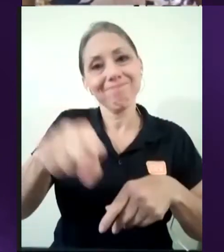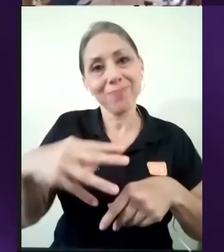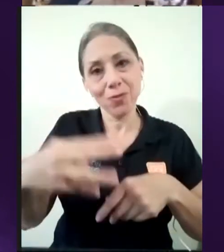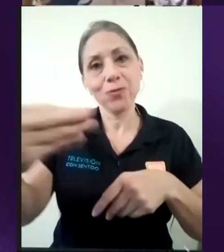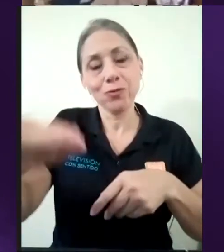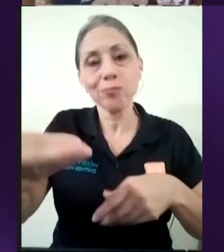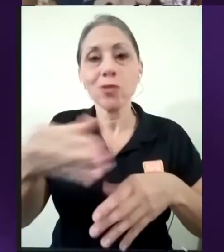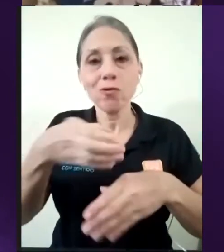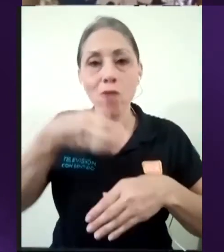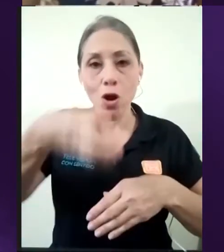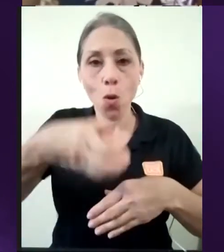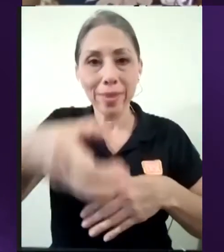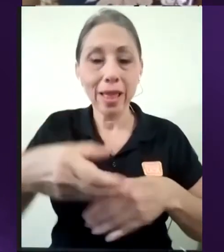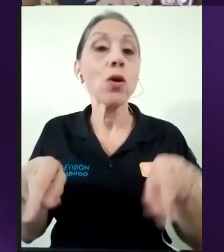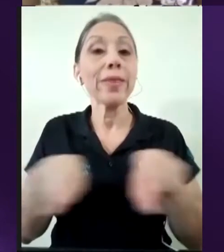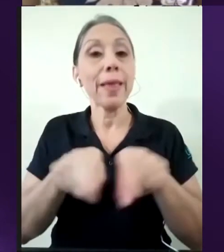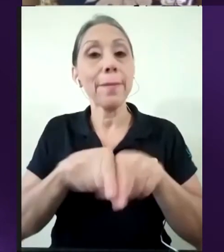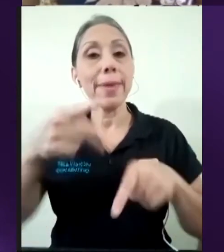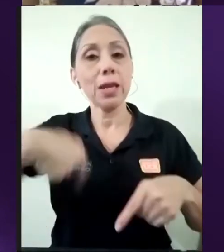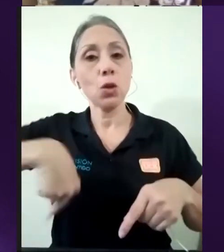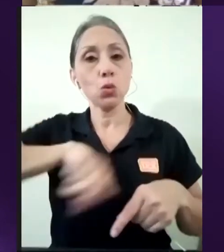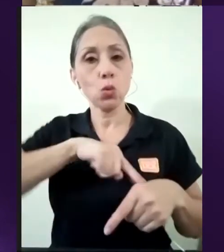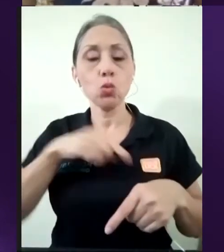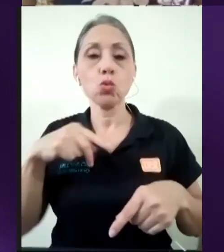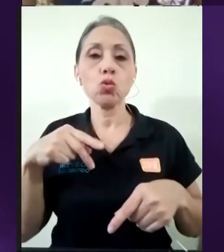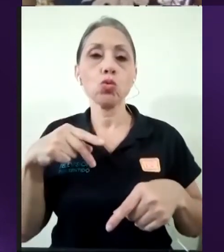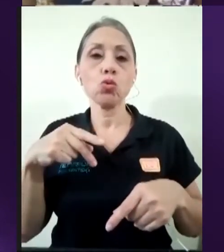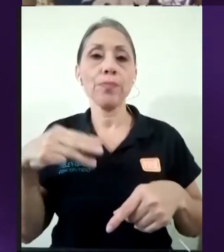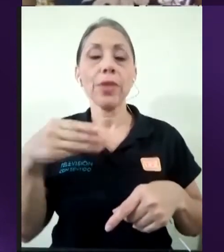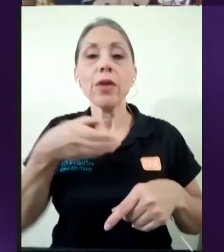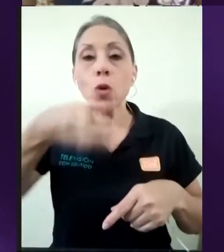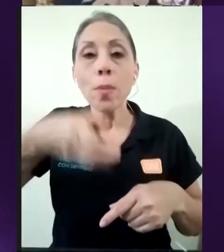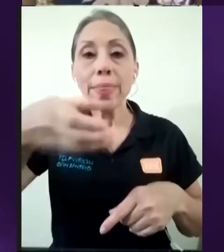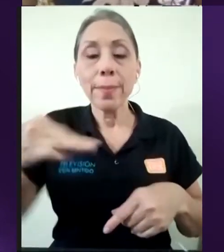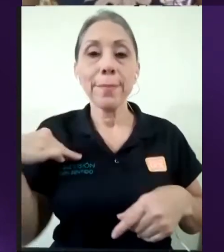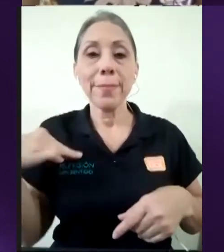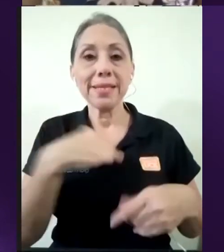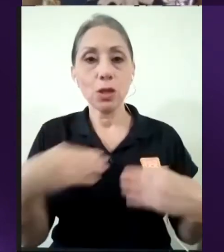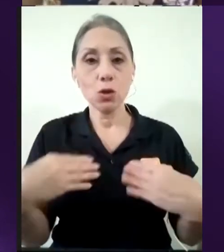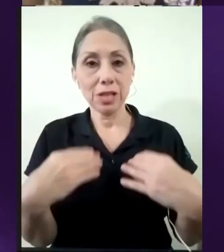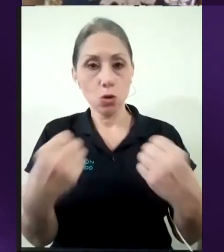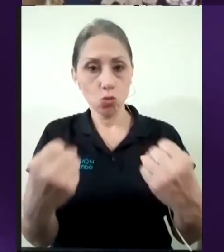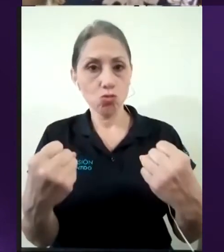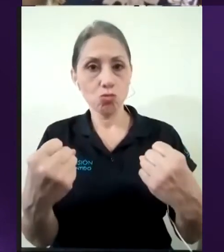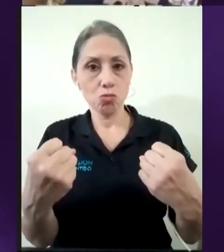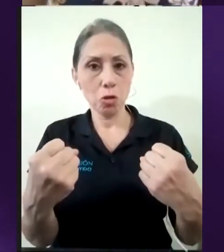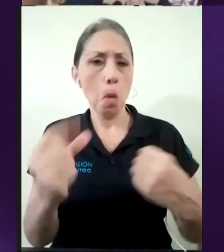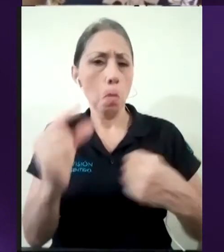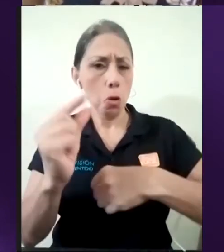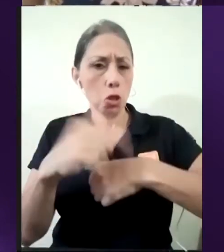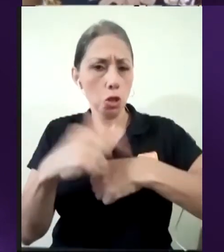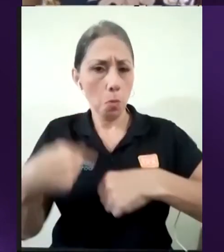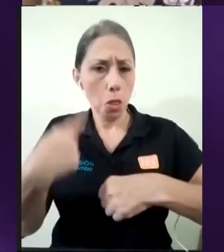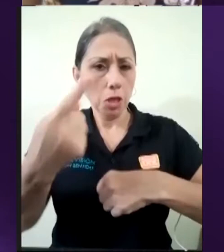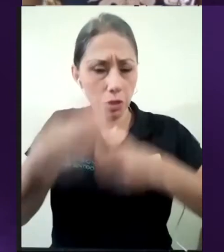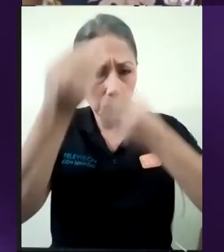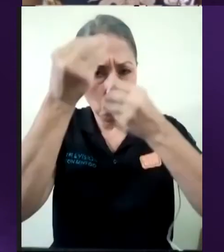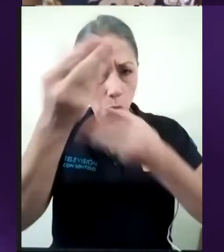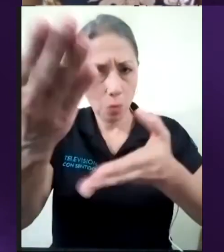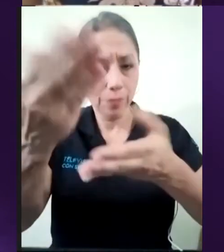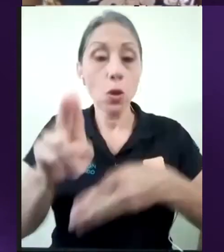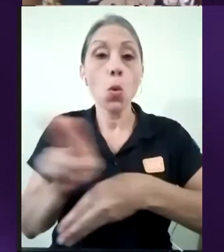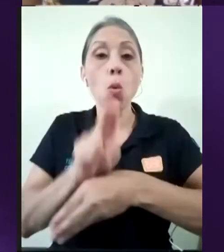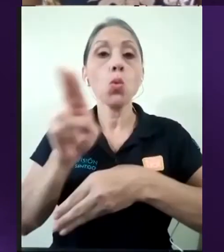estamos proponiendo al Ministerio de Salud, que posiblemente estaremos comunicando muy pronto, es el uso de un